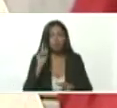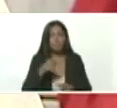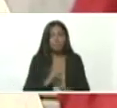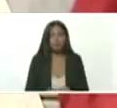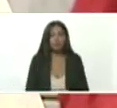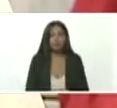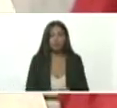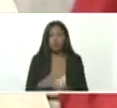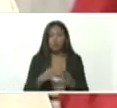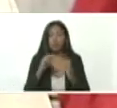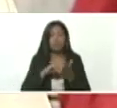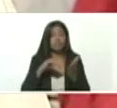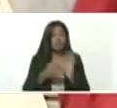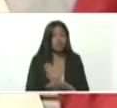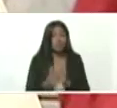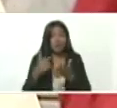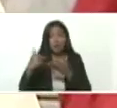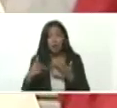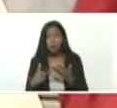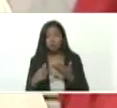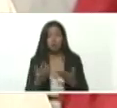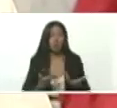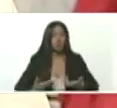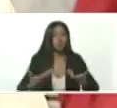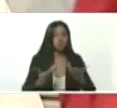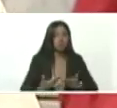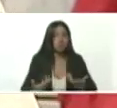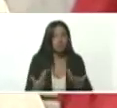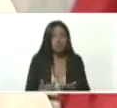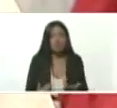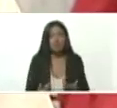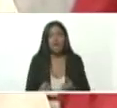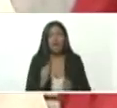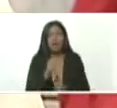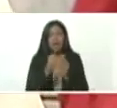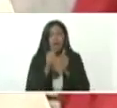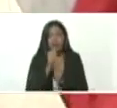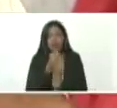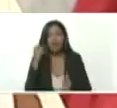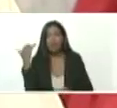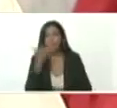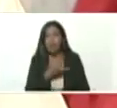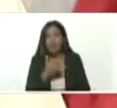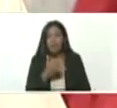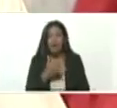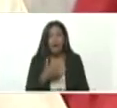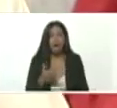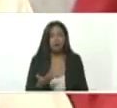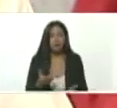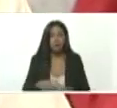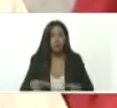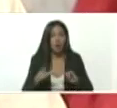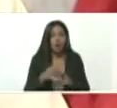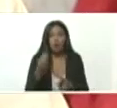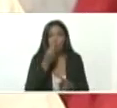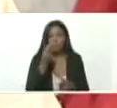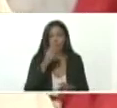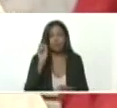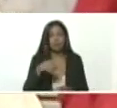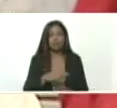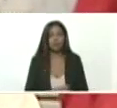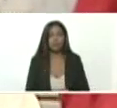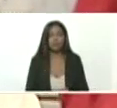lo que significa la dotación, porque son cocinas, presidente, nevera, freezer, además de la comida,